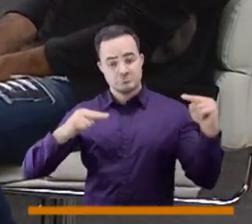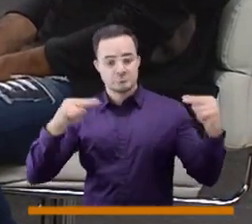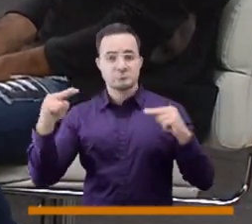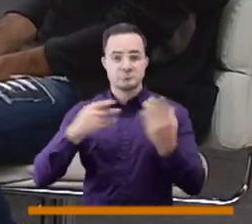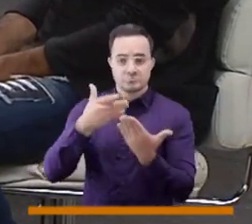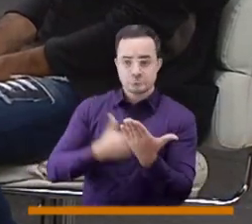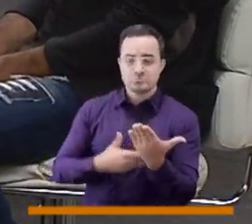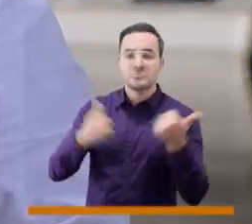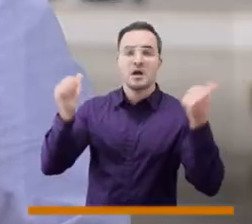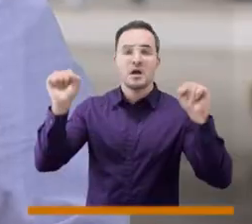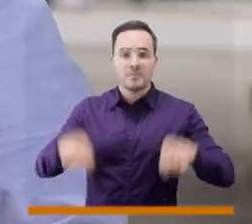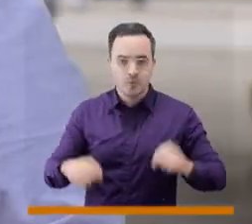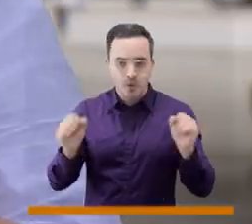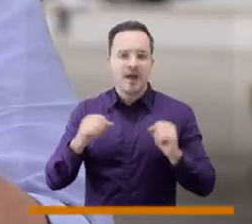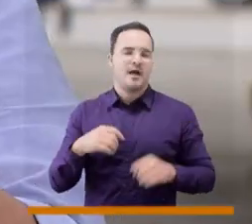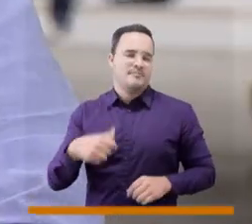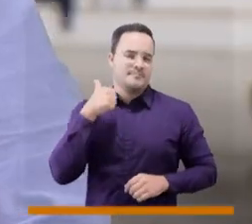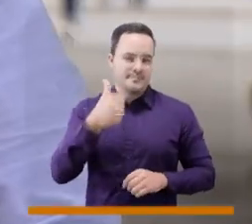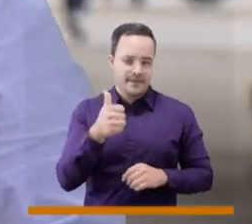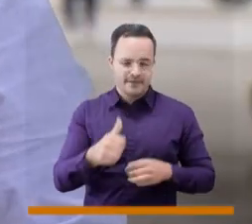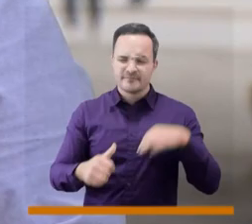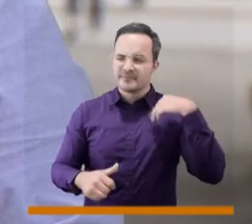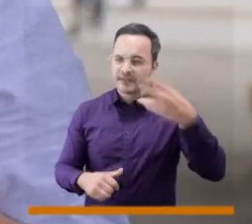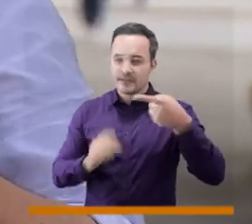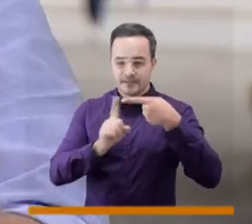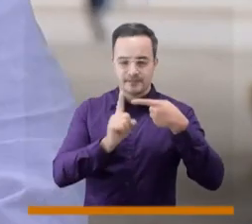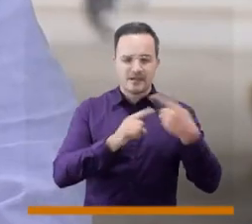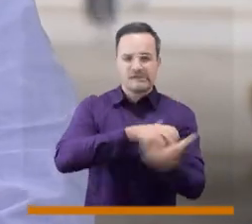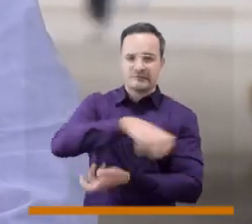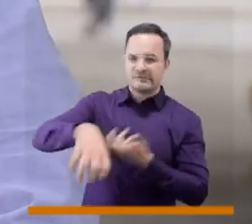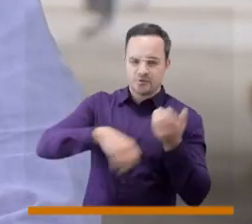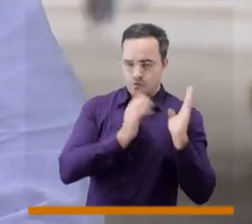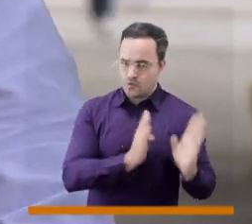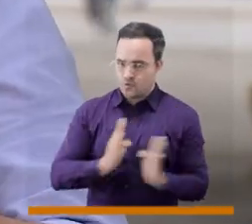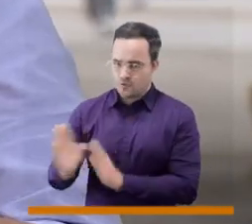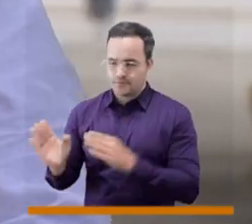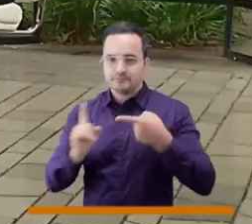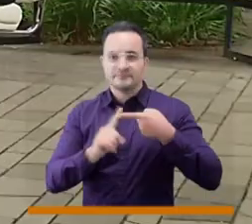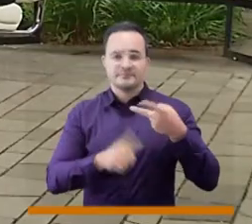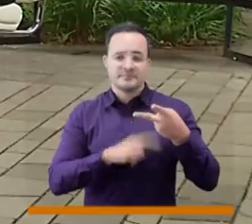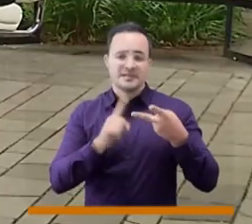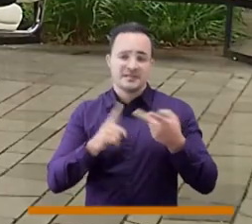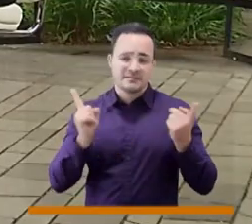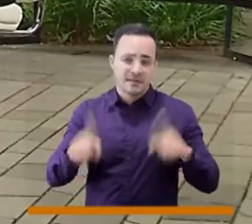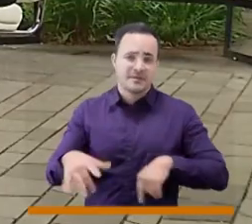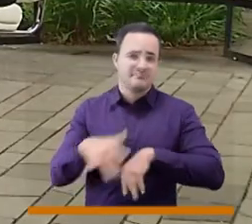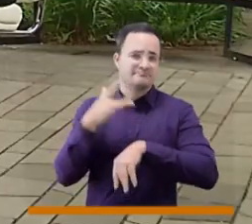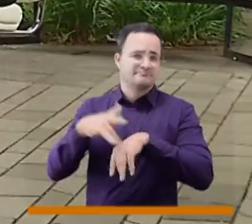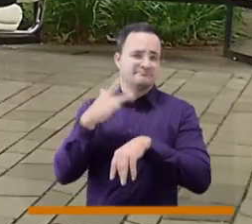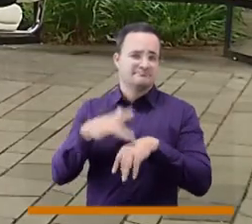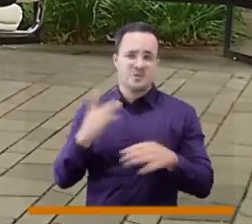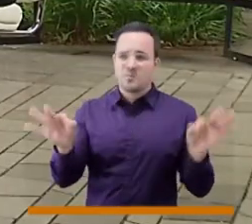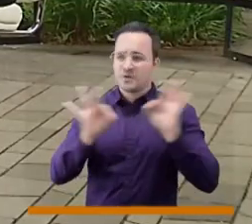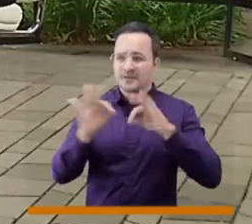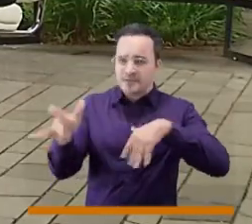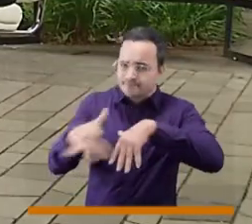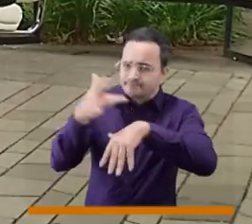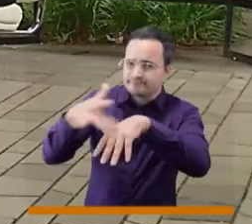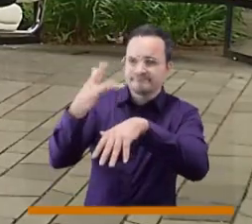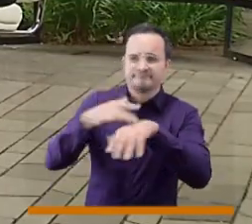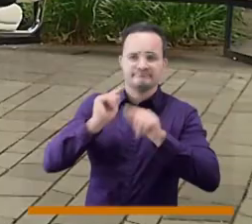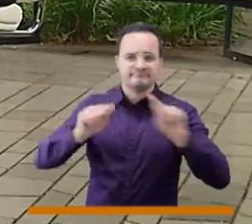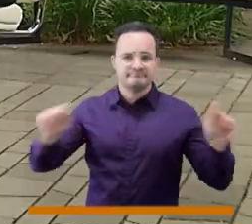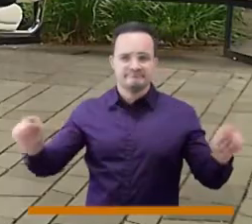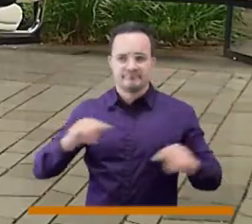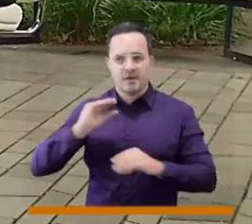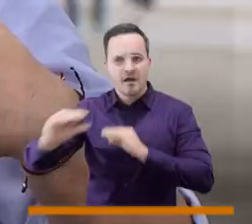es garantizar, primero, pues organización, pero también incentivos, porque es que esto hay que incentivarlo. Es decir, lo que hay está muy bien, pero